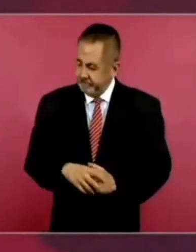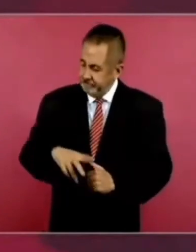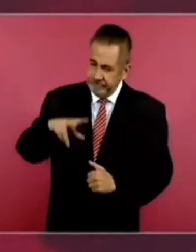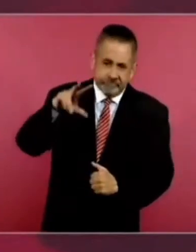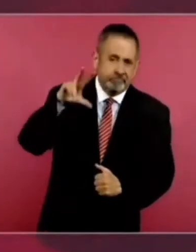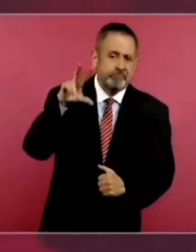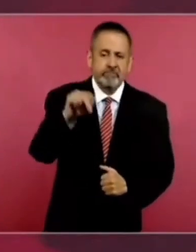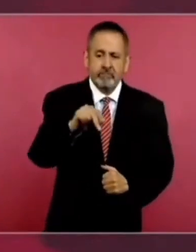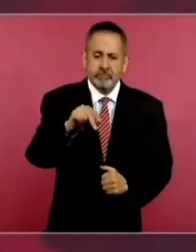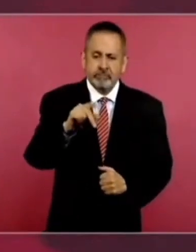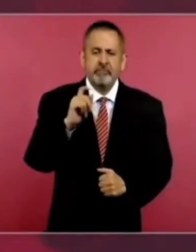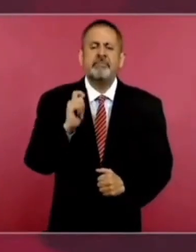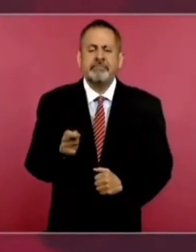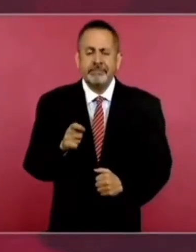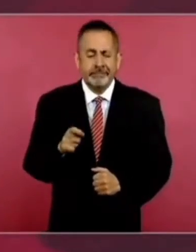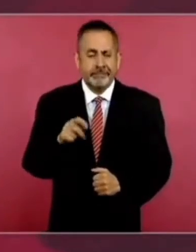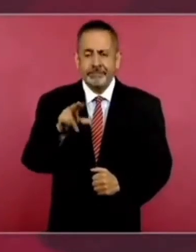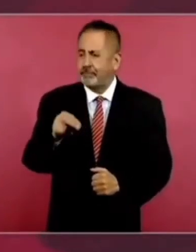permitían